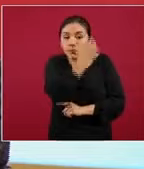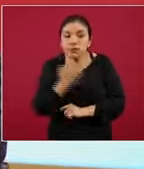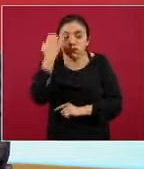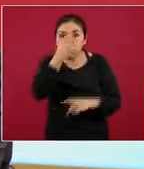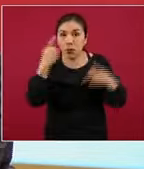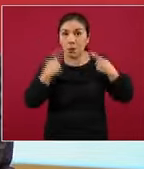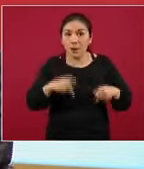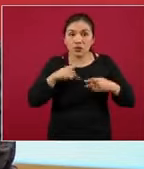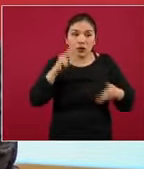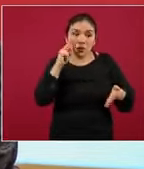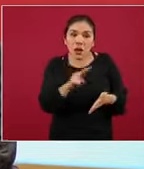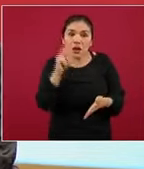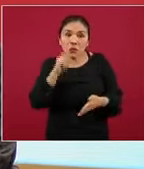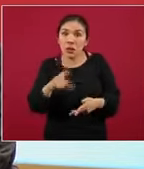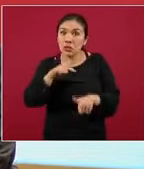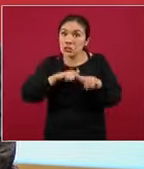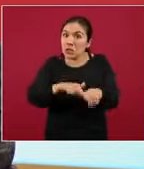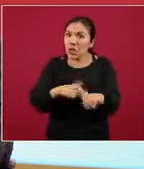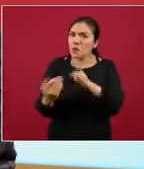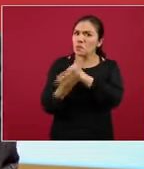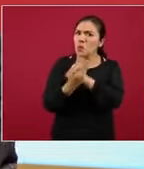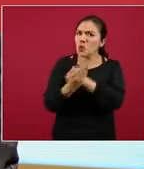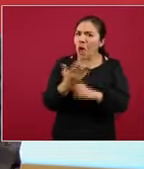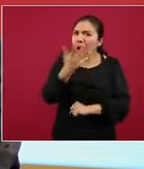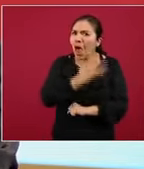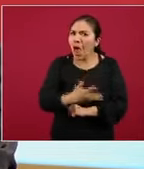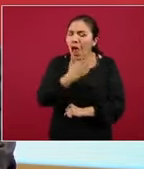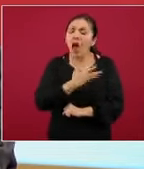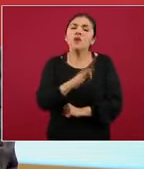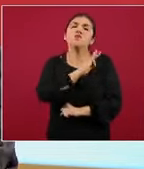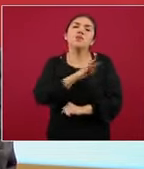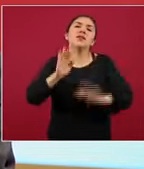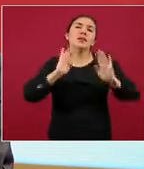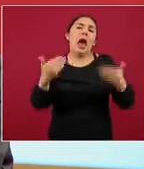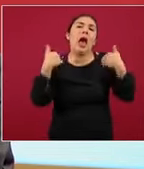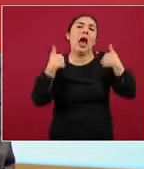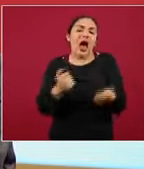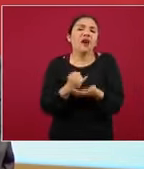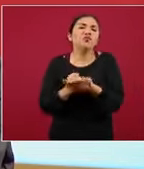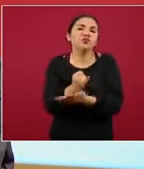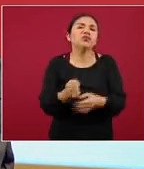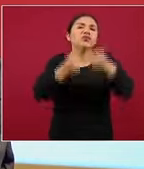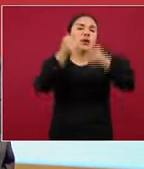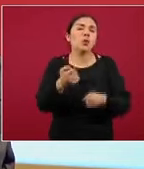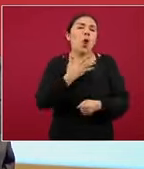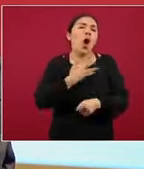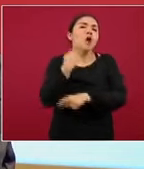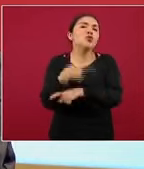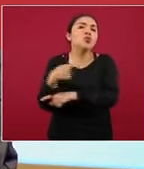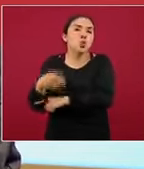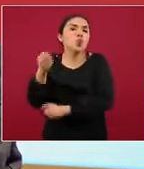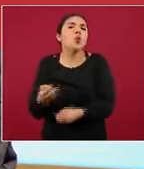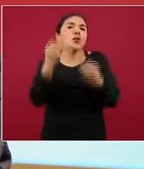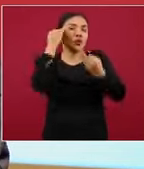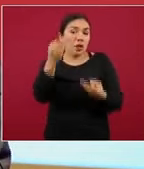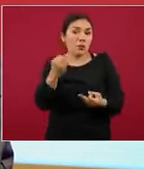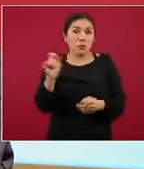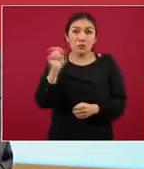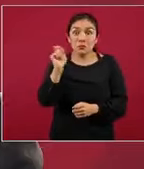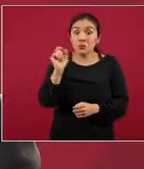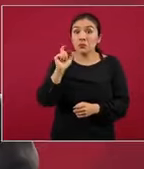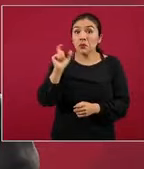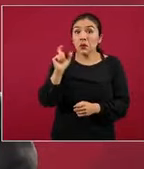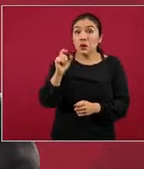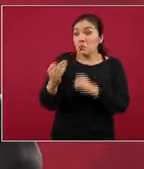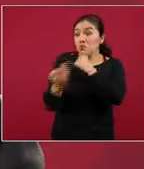se observa que persiste la protección, se podrá llegar a la conclusión de que es duradera. Si no persiste la